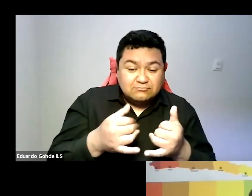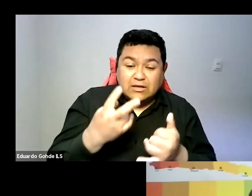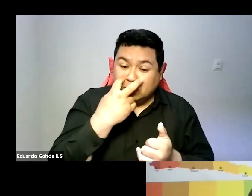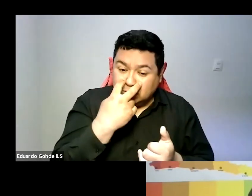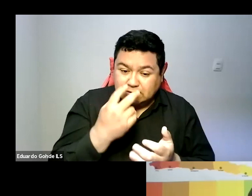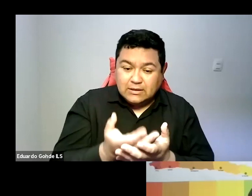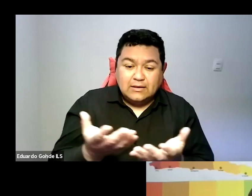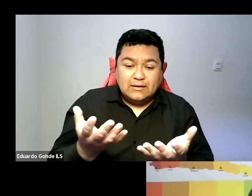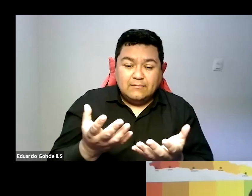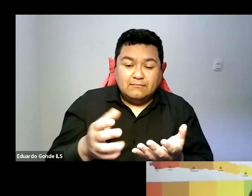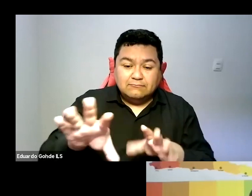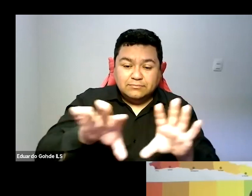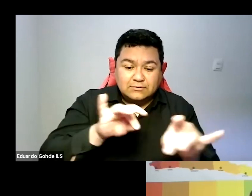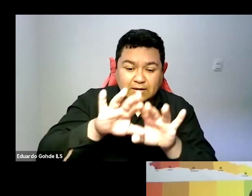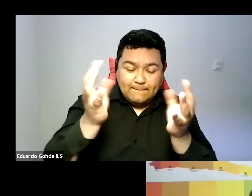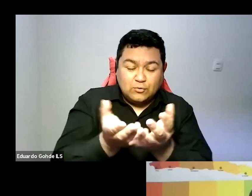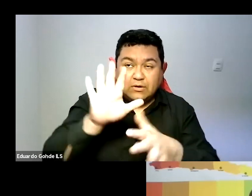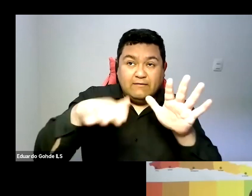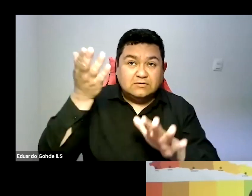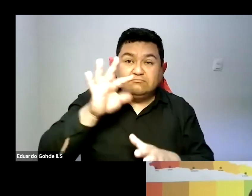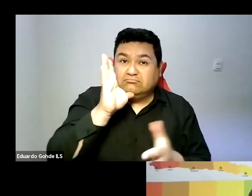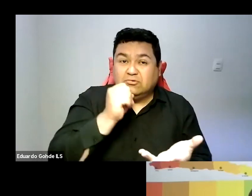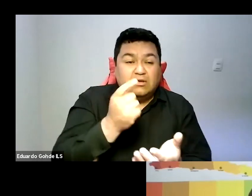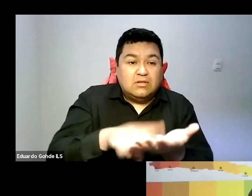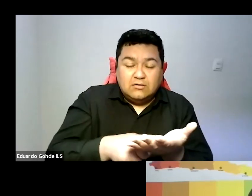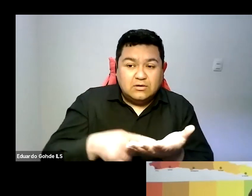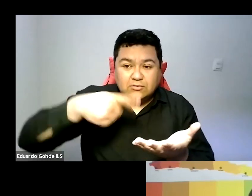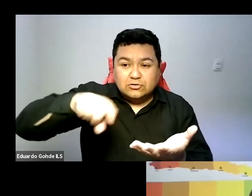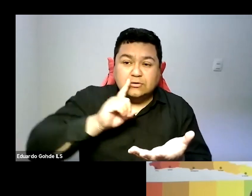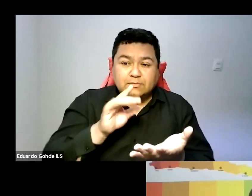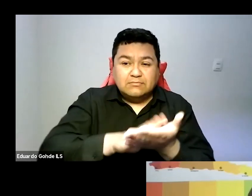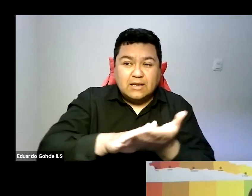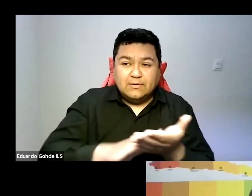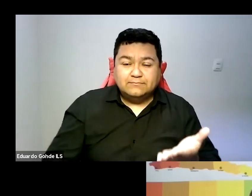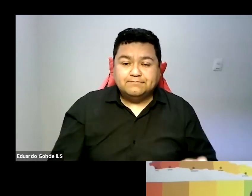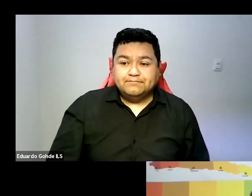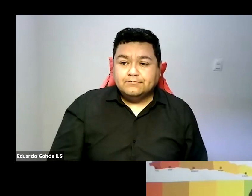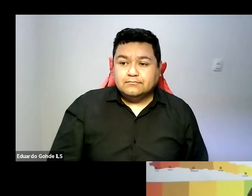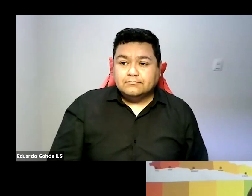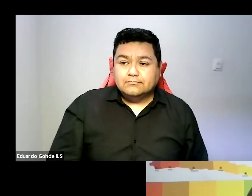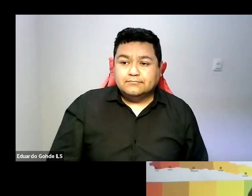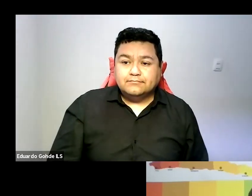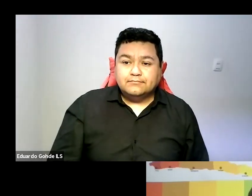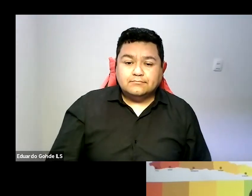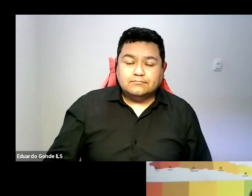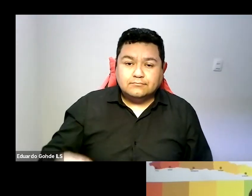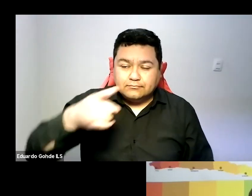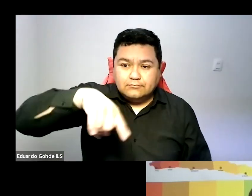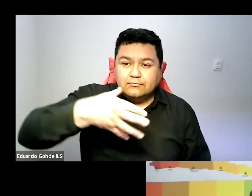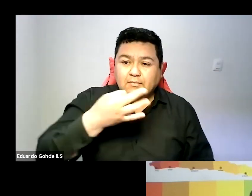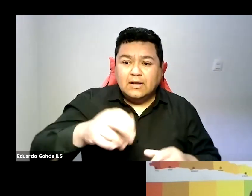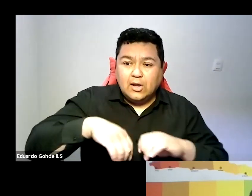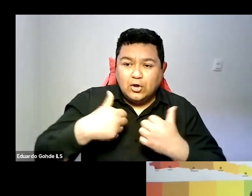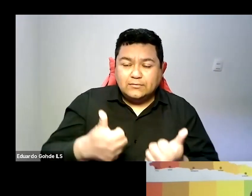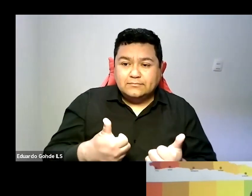cuando no había ciertas tecnologías que manejamos en este momento. Solo un ejemplo. Le contamos a los jóvenes o a las